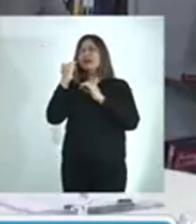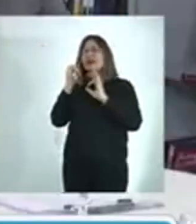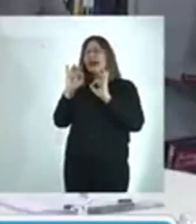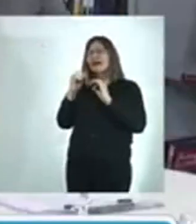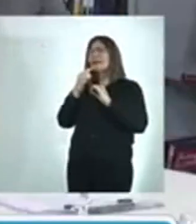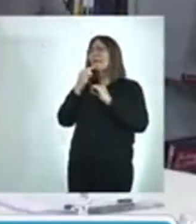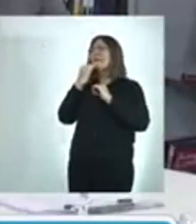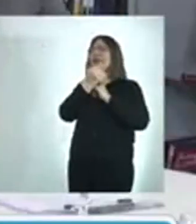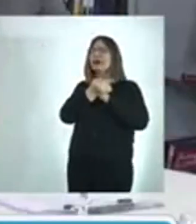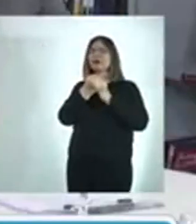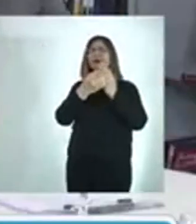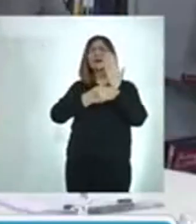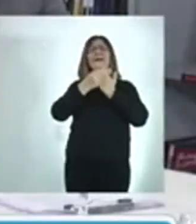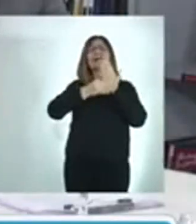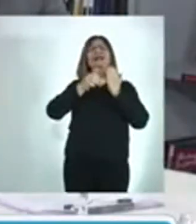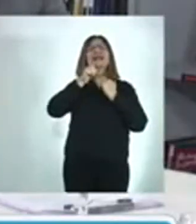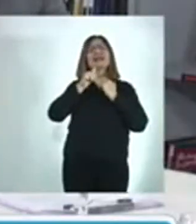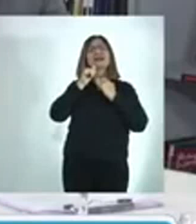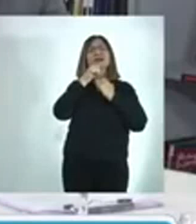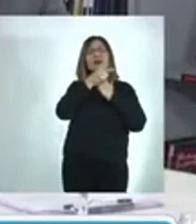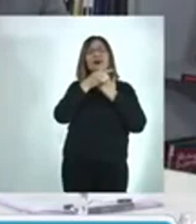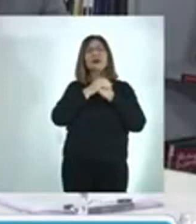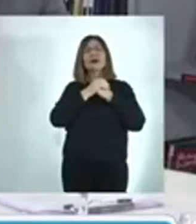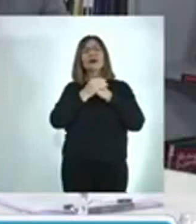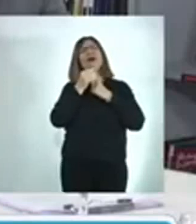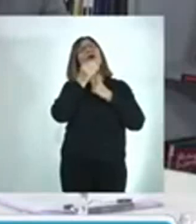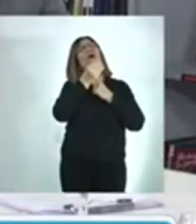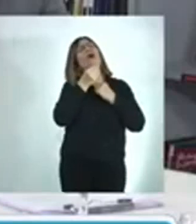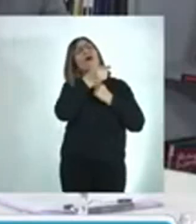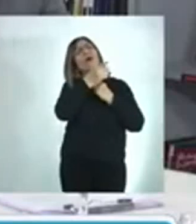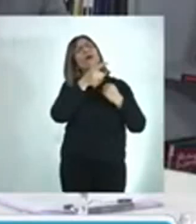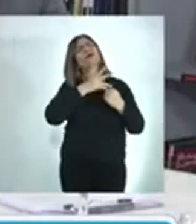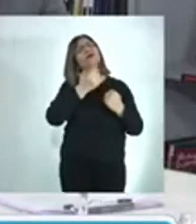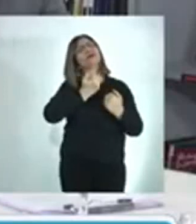Ministro, acabamos con el negocio